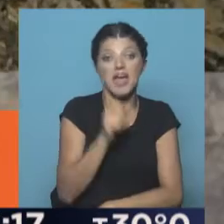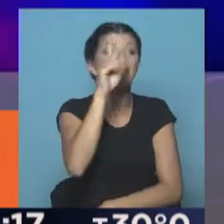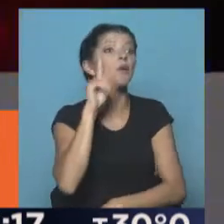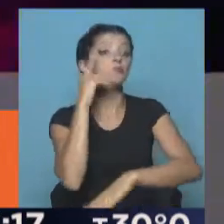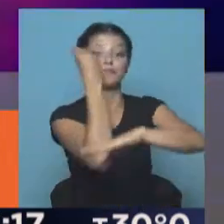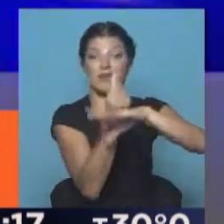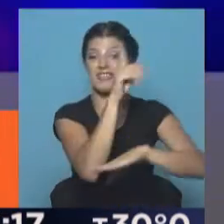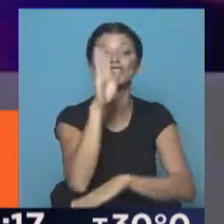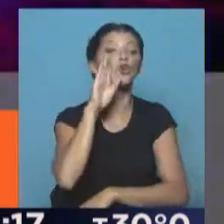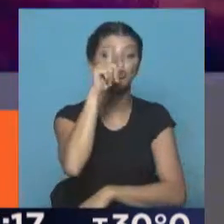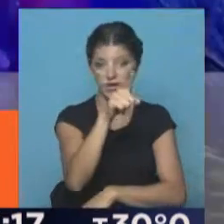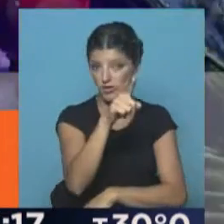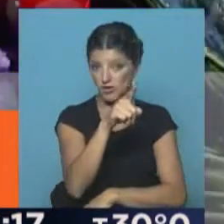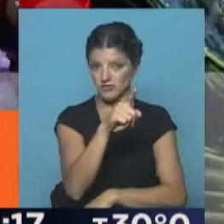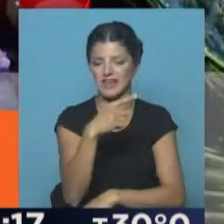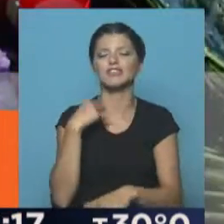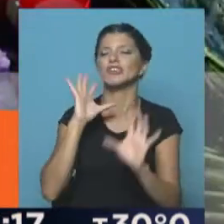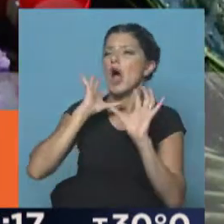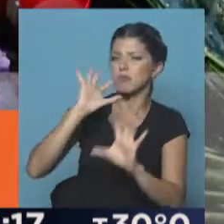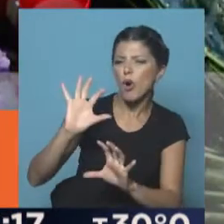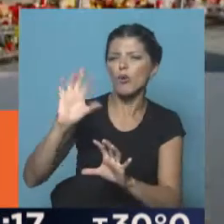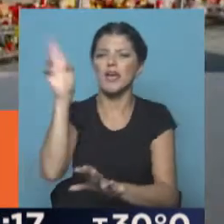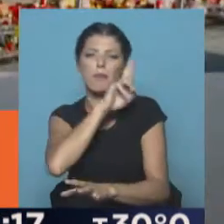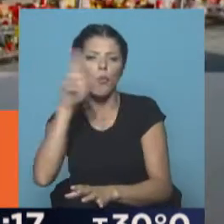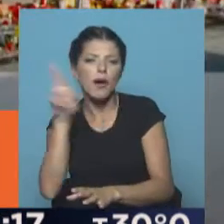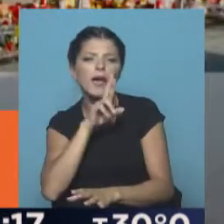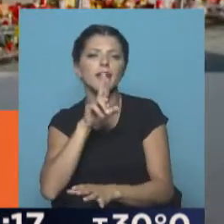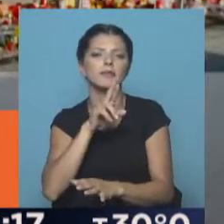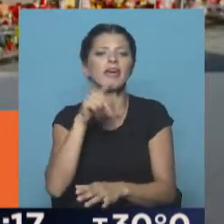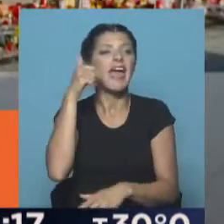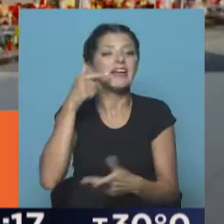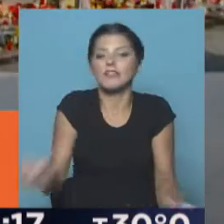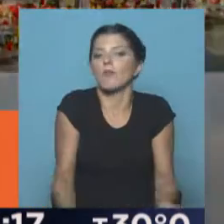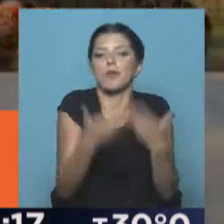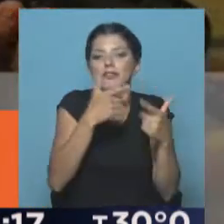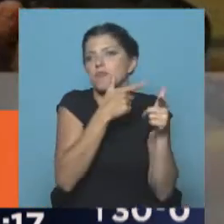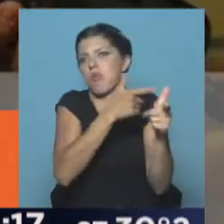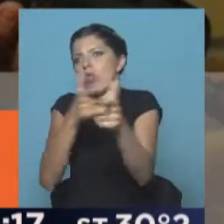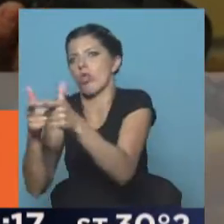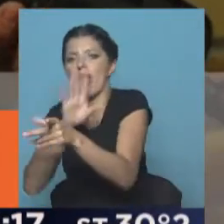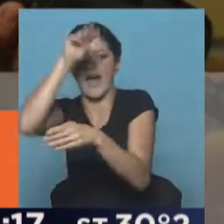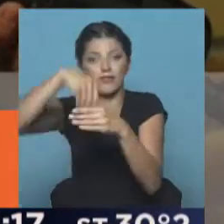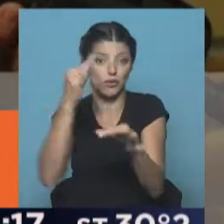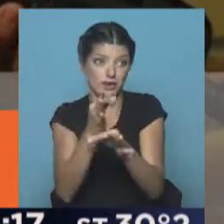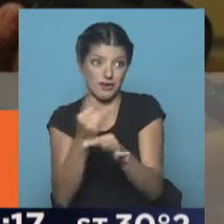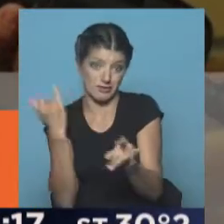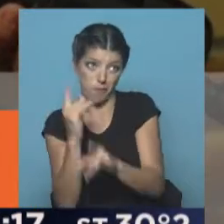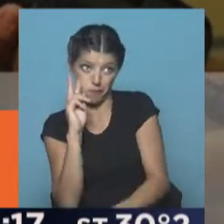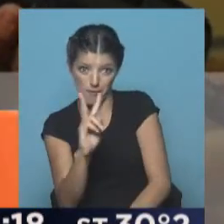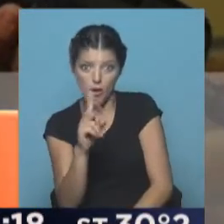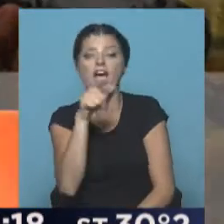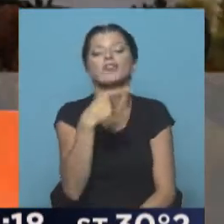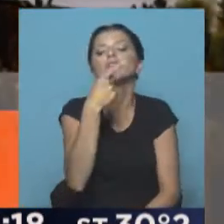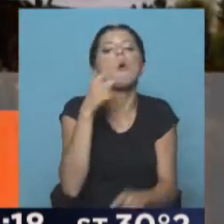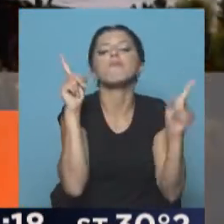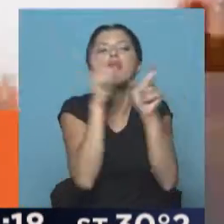norteamericano que odia, qué sé yo, a las minorías sexuales o a las mujeres o lo que sea, se levanta con un ametrallador y mata a todos en un colegio, cosa que pasa cada tanto tiempo, se habla de un caso